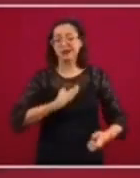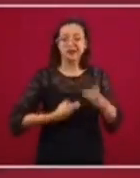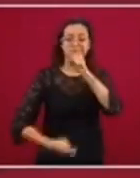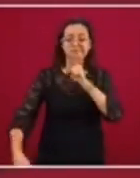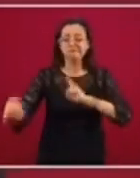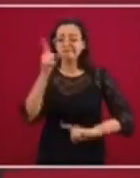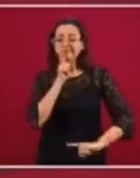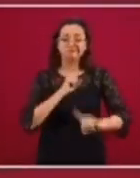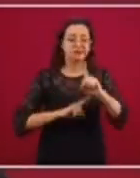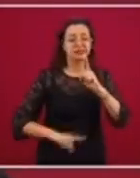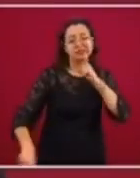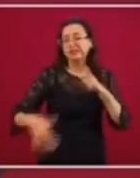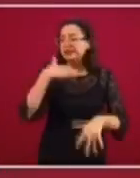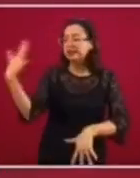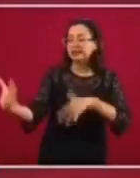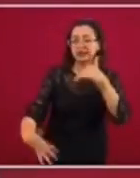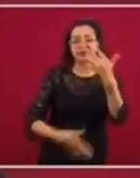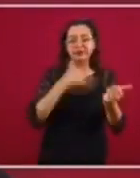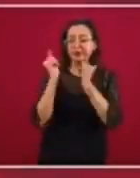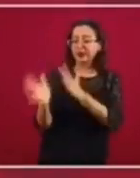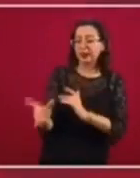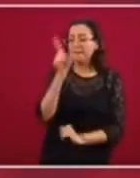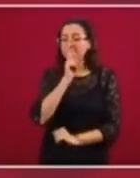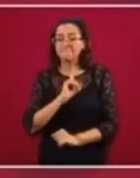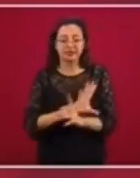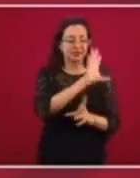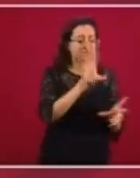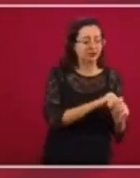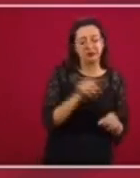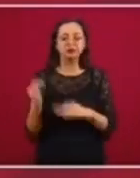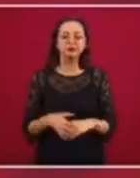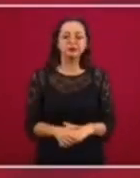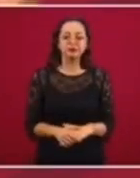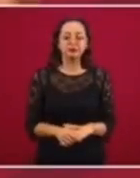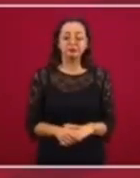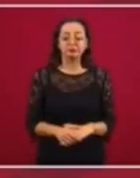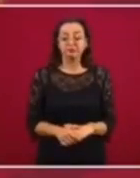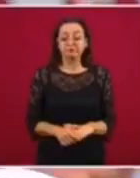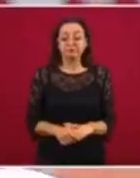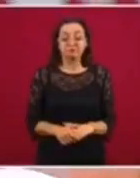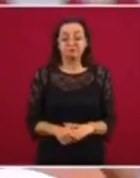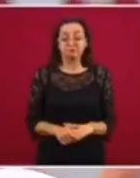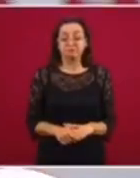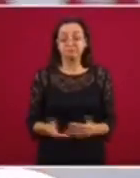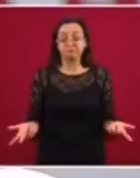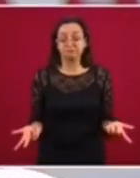sucia, mentiras completas, verdades a medias, y además los veo